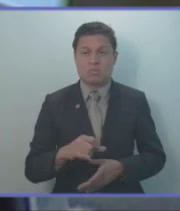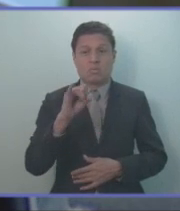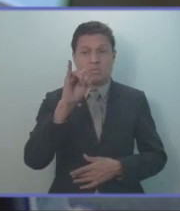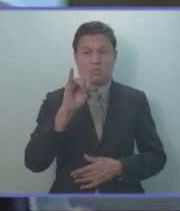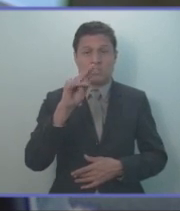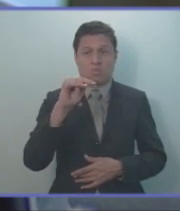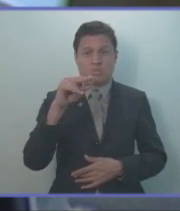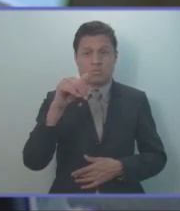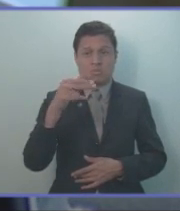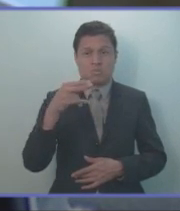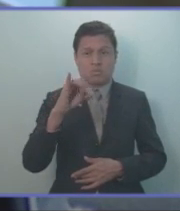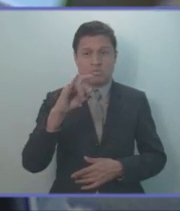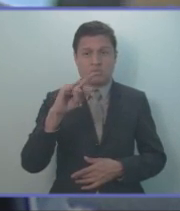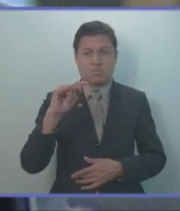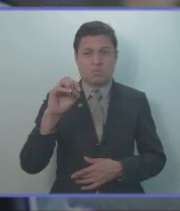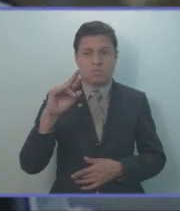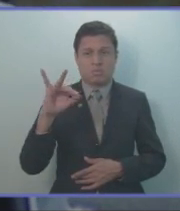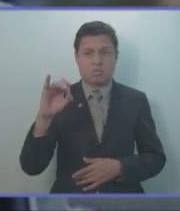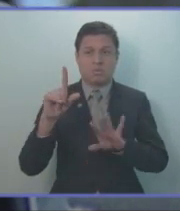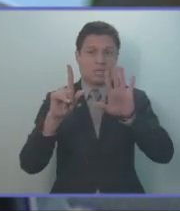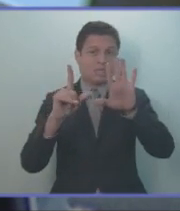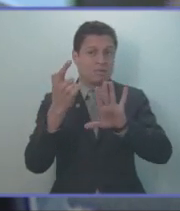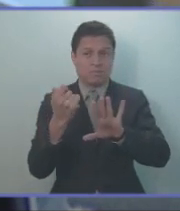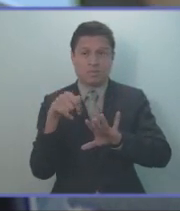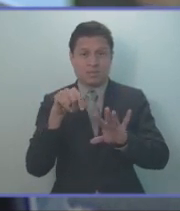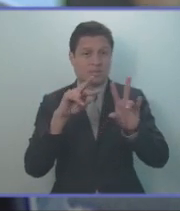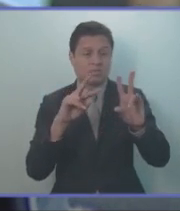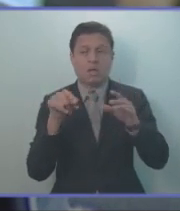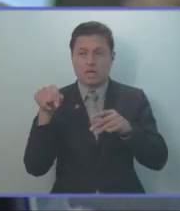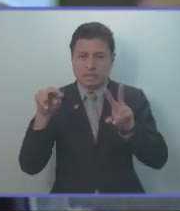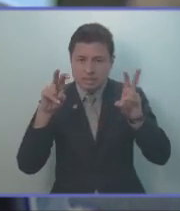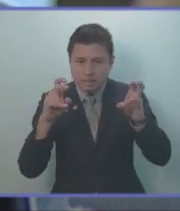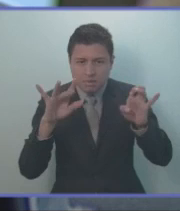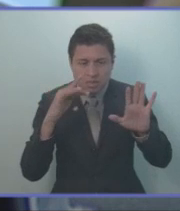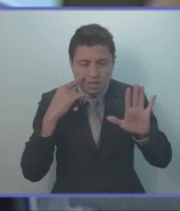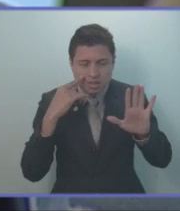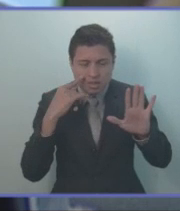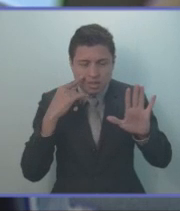inhabilitatorio de 6 meses, ya que, como quedó